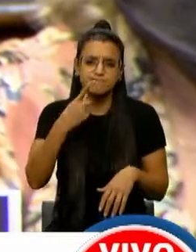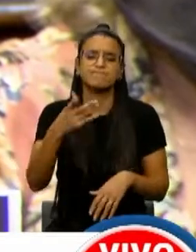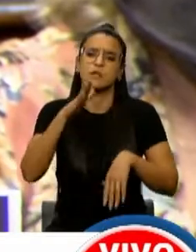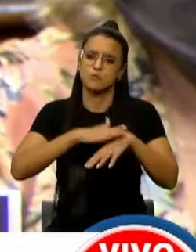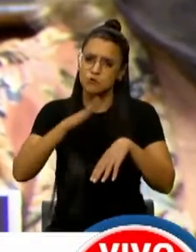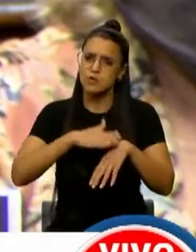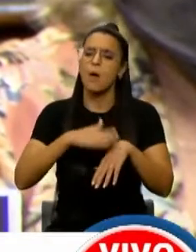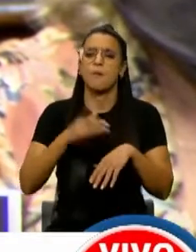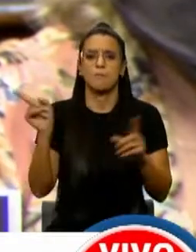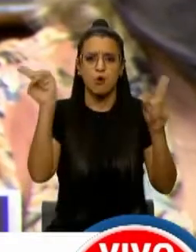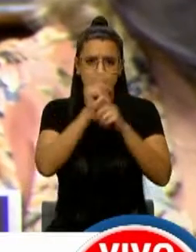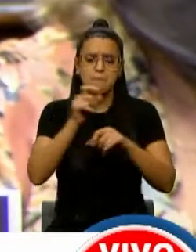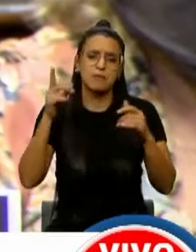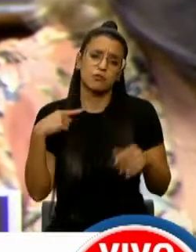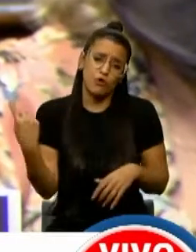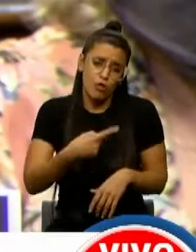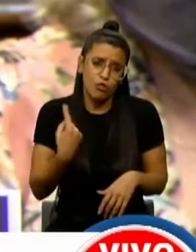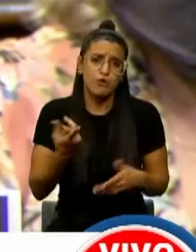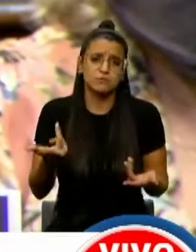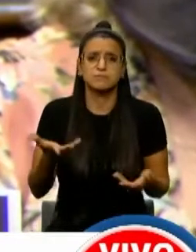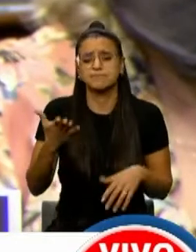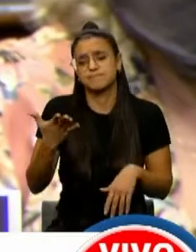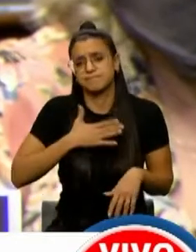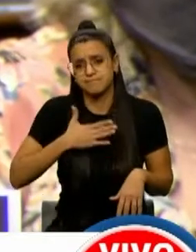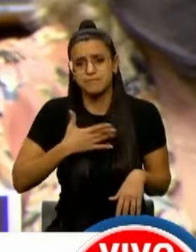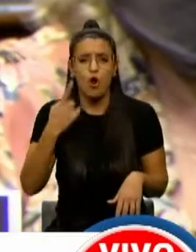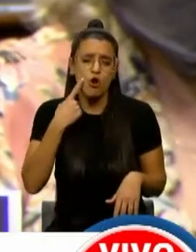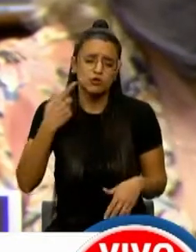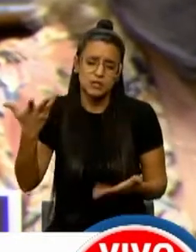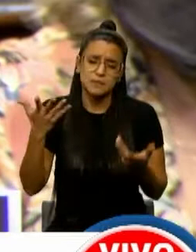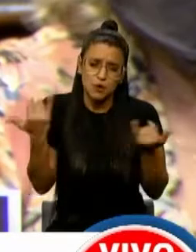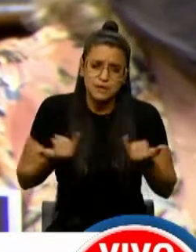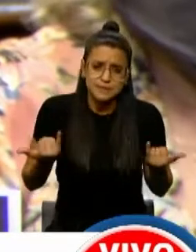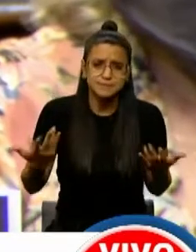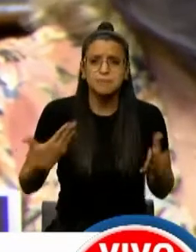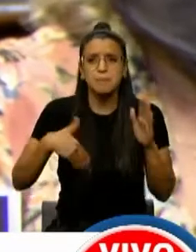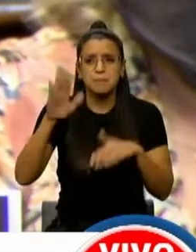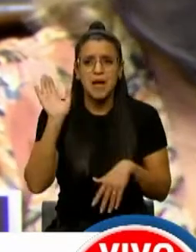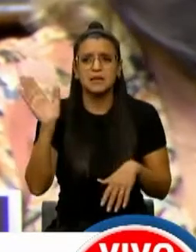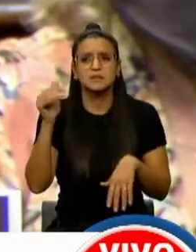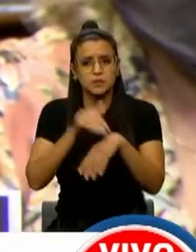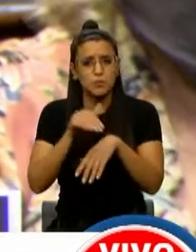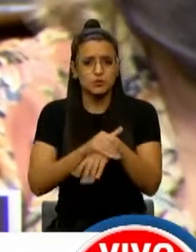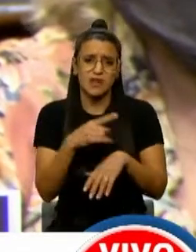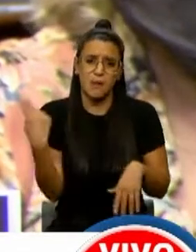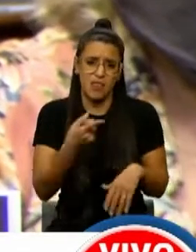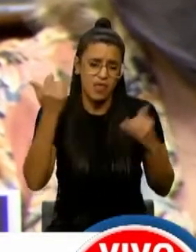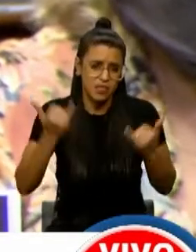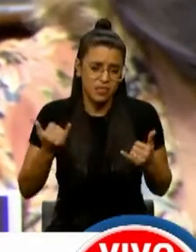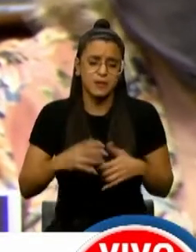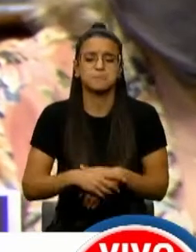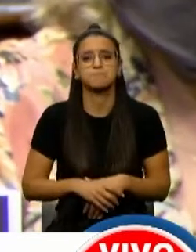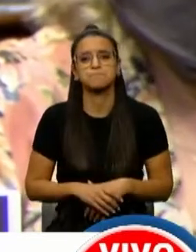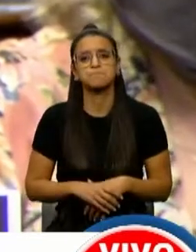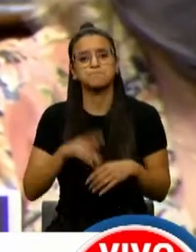de una problemática que todos lamentablemente conocemos de bastante cerca, particularmente los que hemos tenido responsabilidades. Así